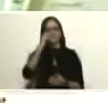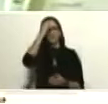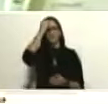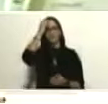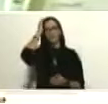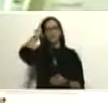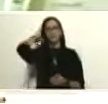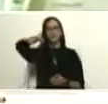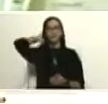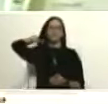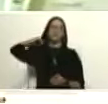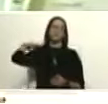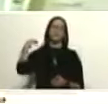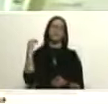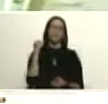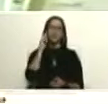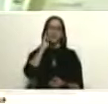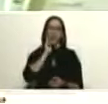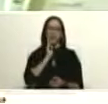Ciudad Guayana.